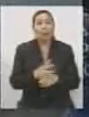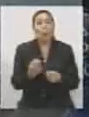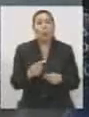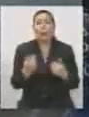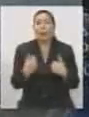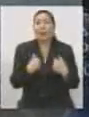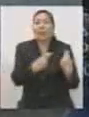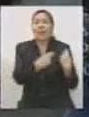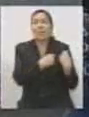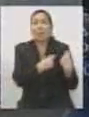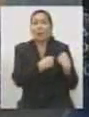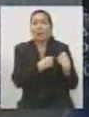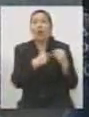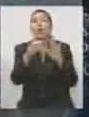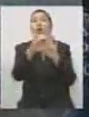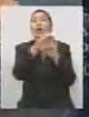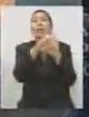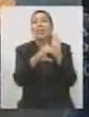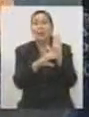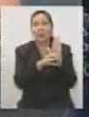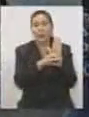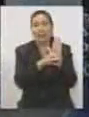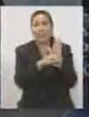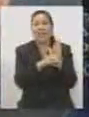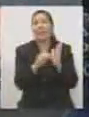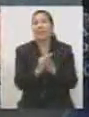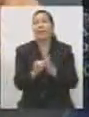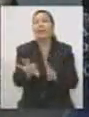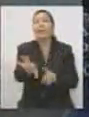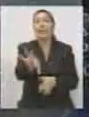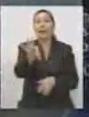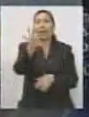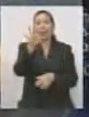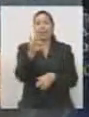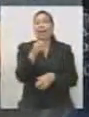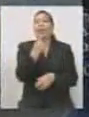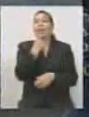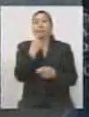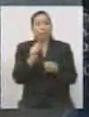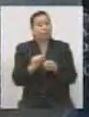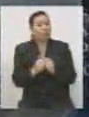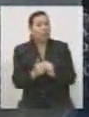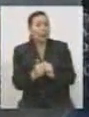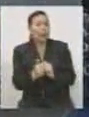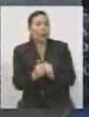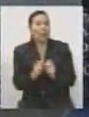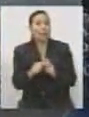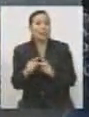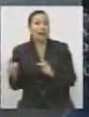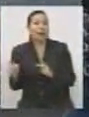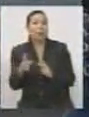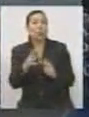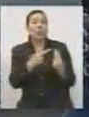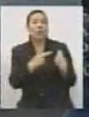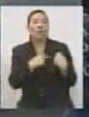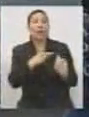cuando tienen la responsabilidad constitucional de elegir, ratificar o retirar de sus